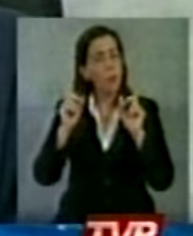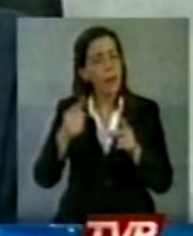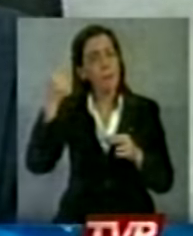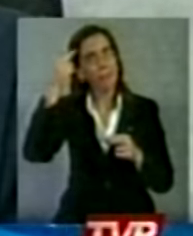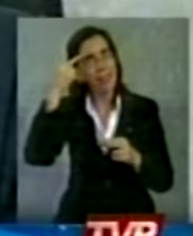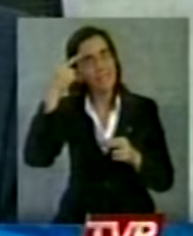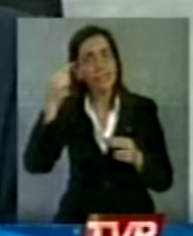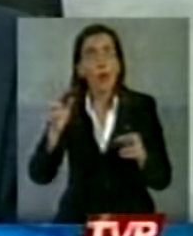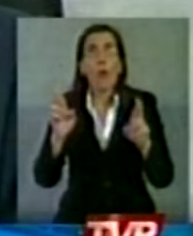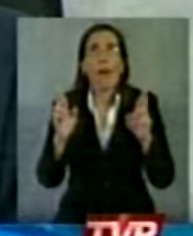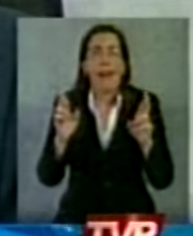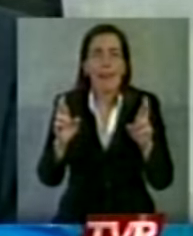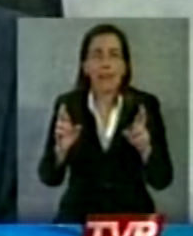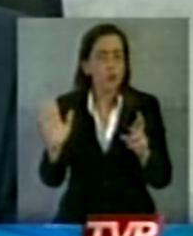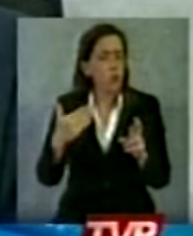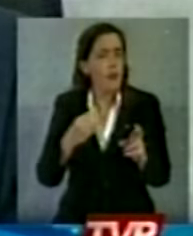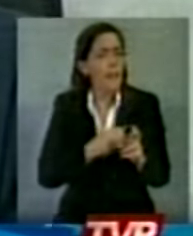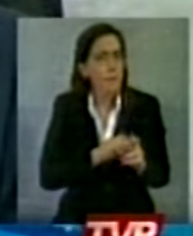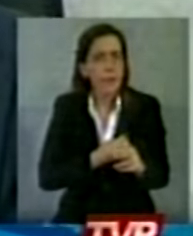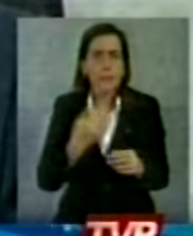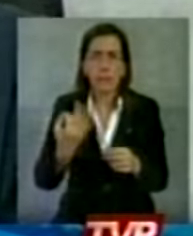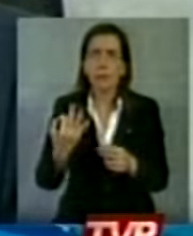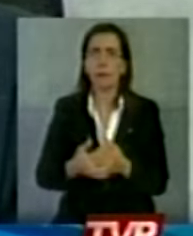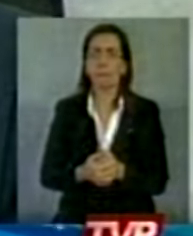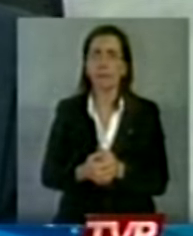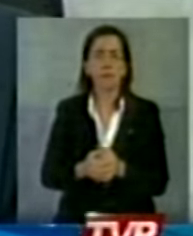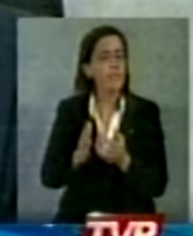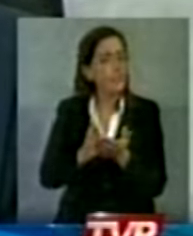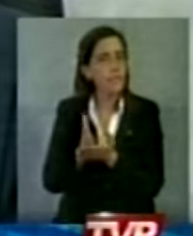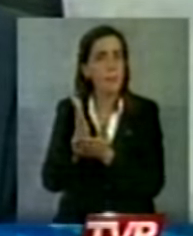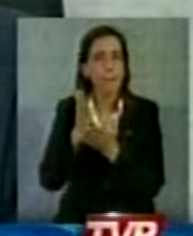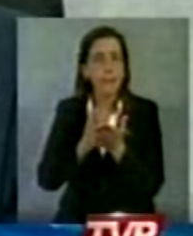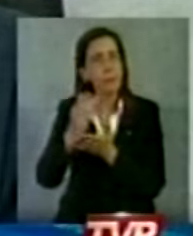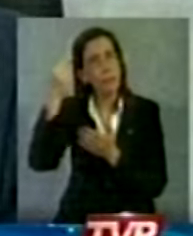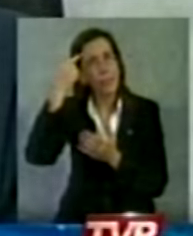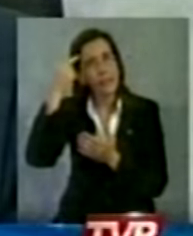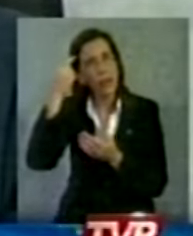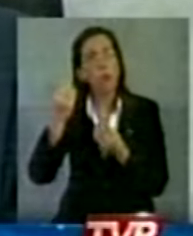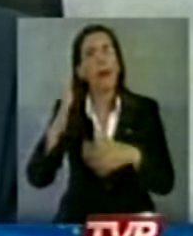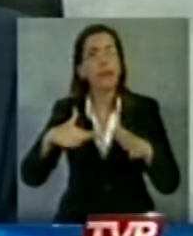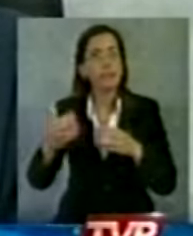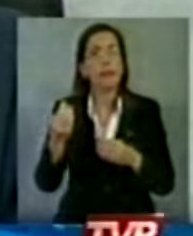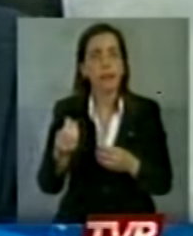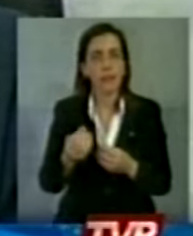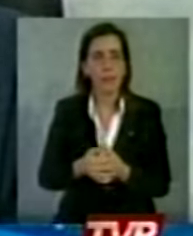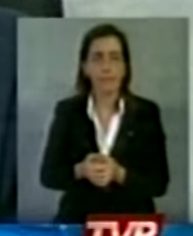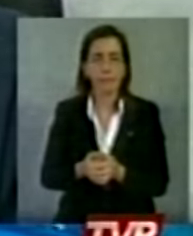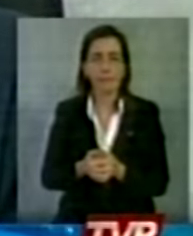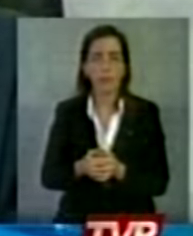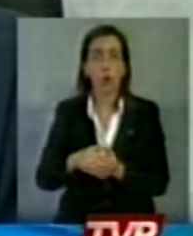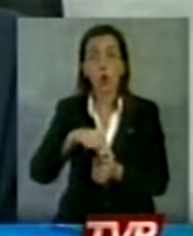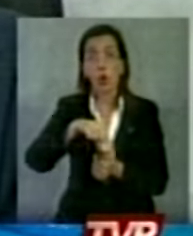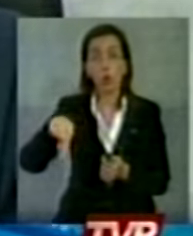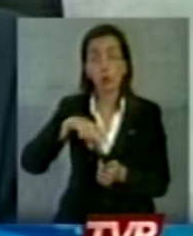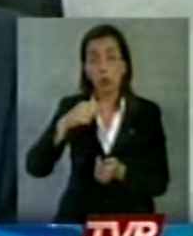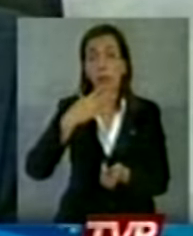optimismo fuerte y esperanzado, siempre alerta y previsor. Las posibilidades ciertas de